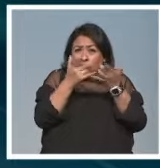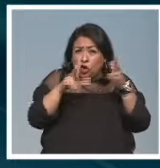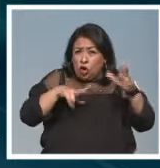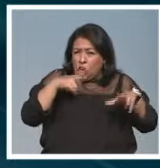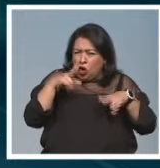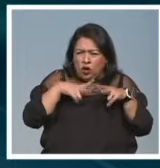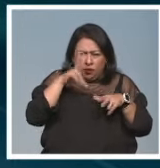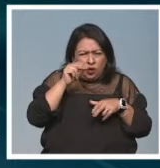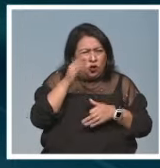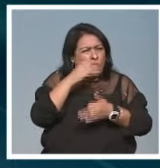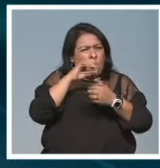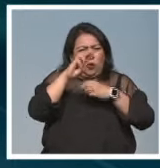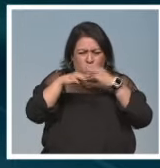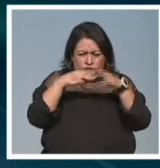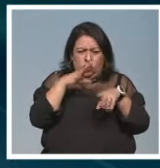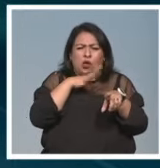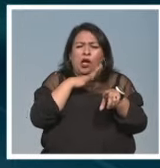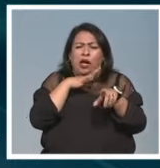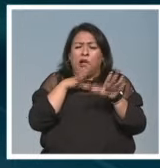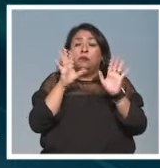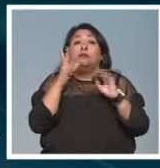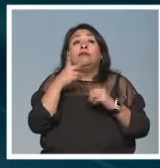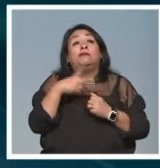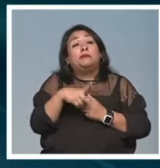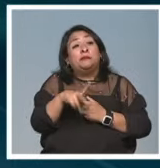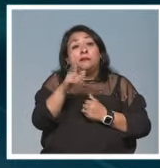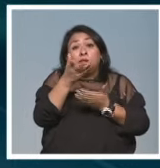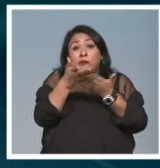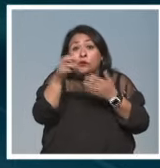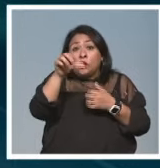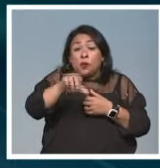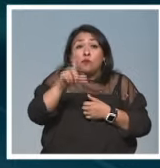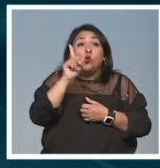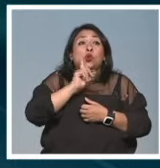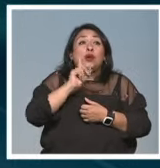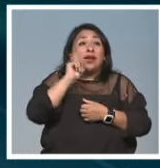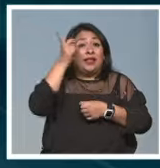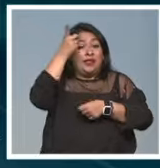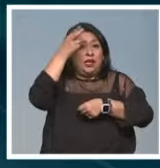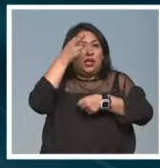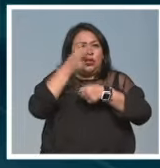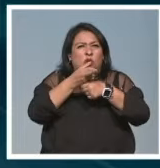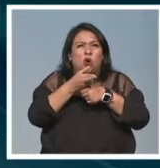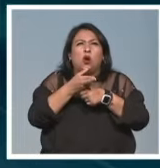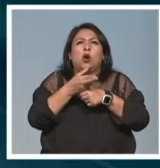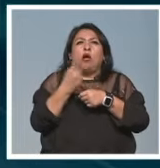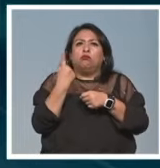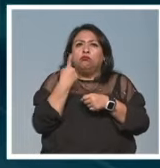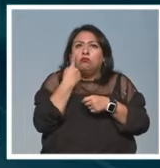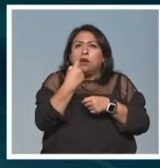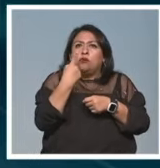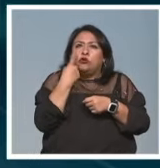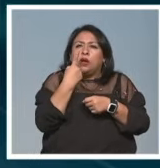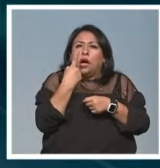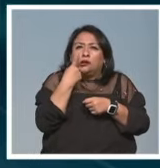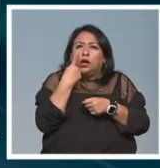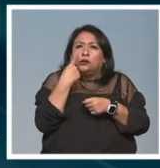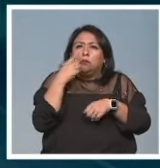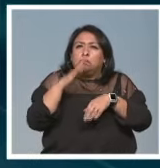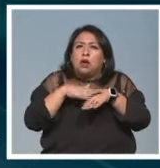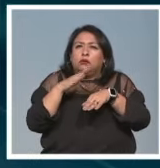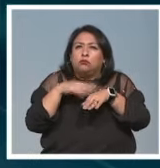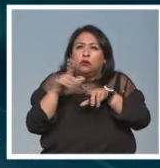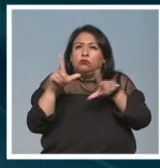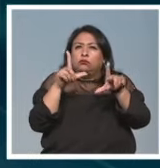Hollywood, sino en todo el mundo. Sin embargo, actualmente las mujeres directoras están cada vez más presentes en la gran pantalla, y